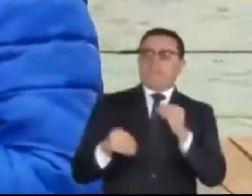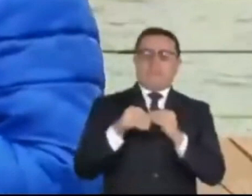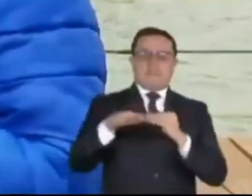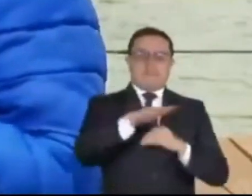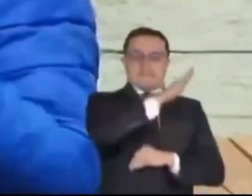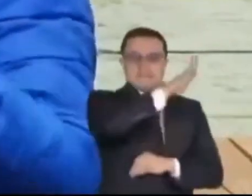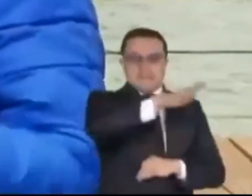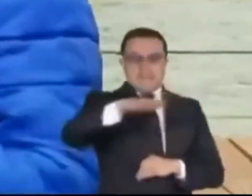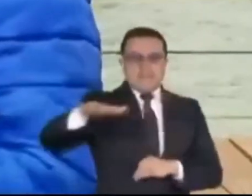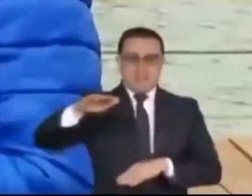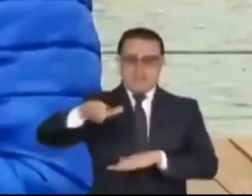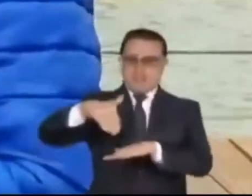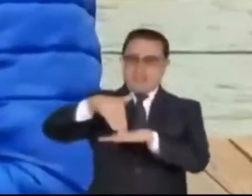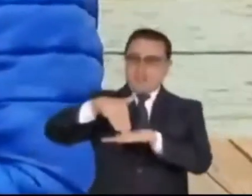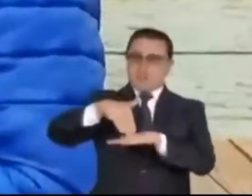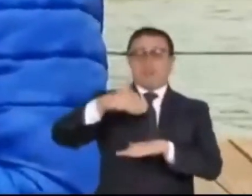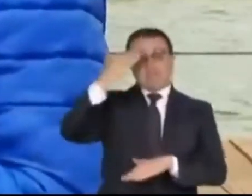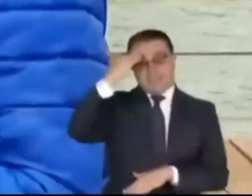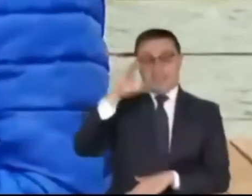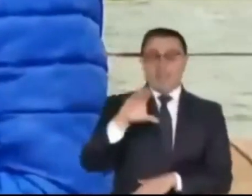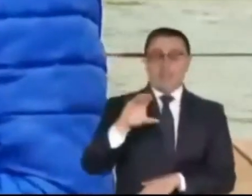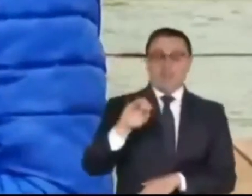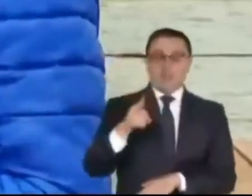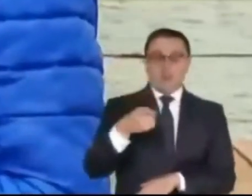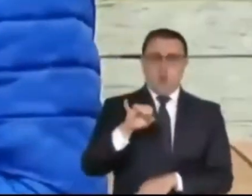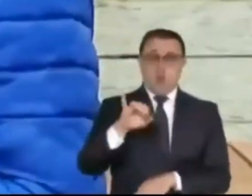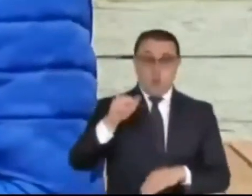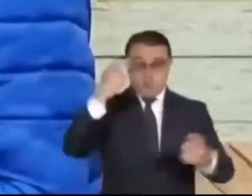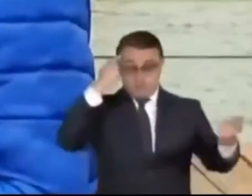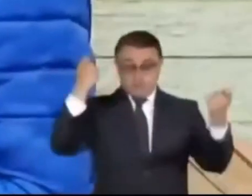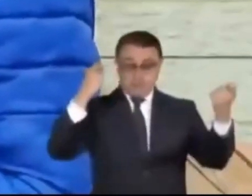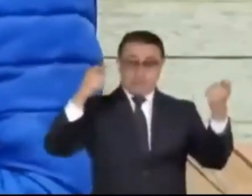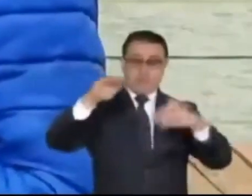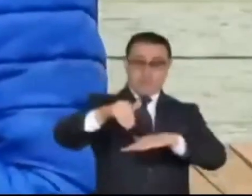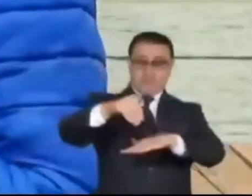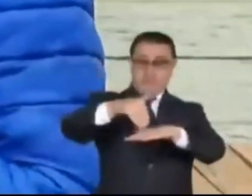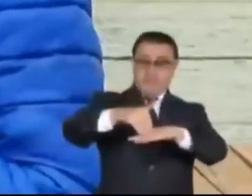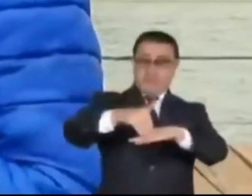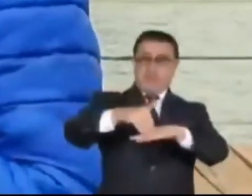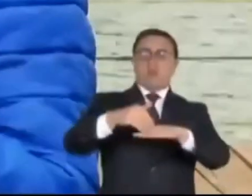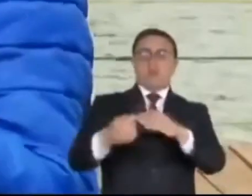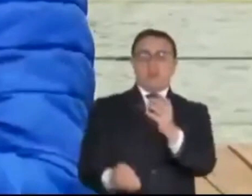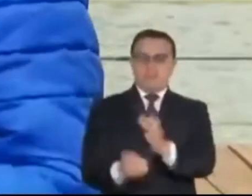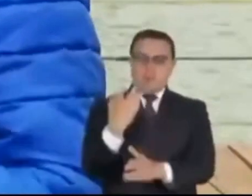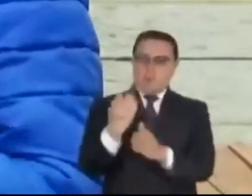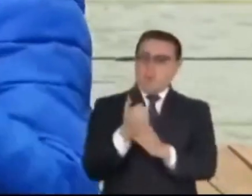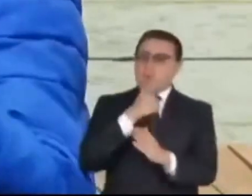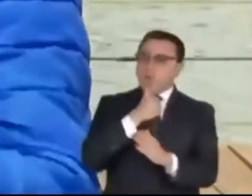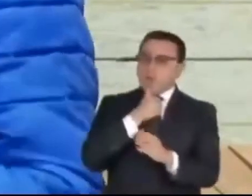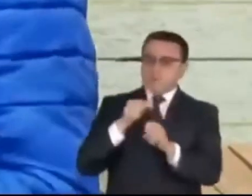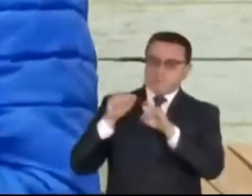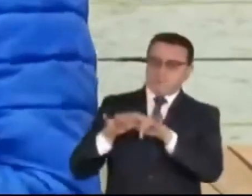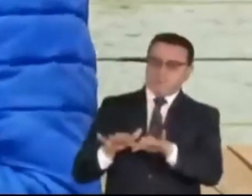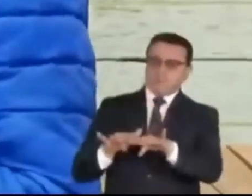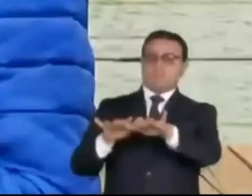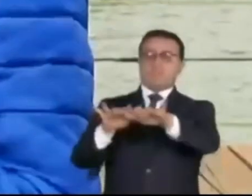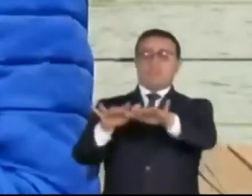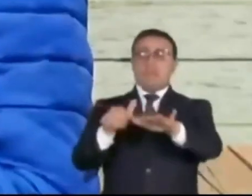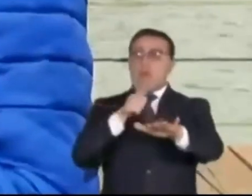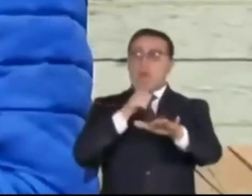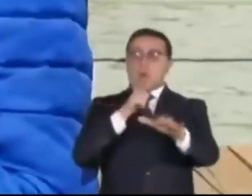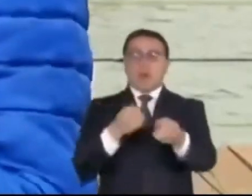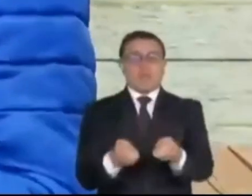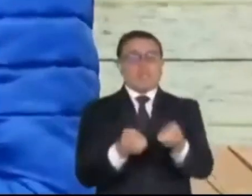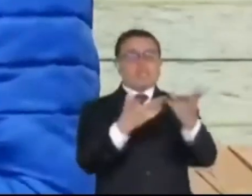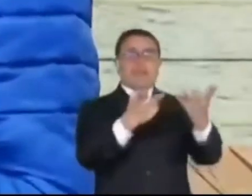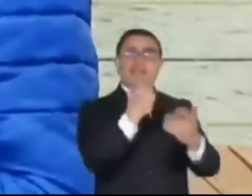saben que Cogua es un municipio ubicado estratégicamente en Sabana, productor de agua, le damos agua